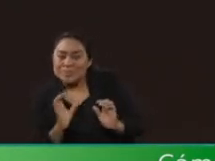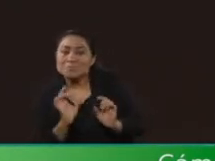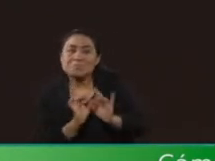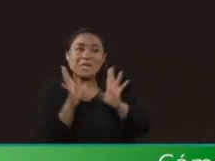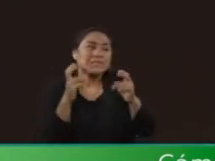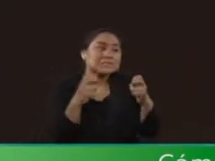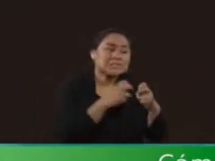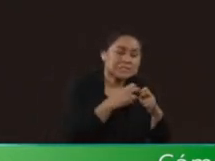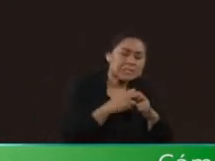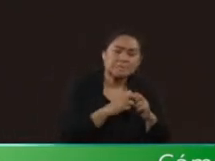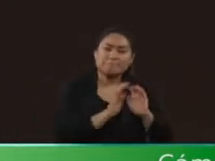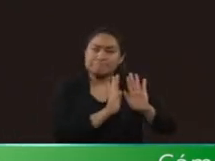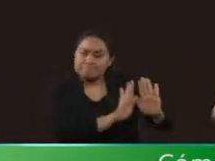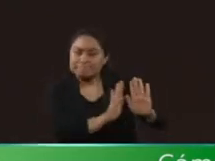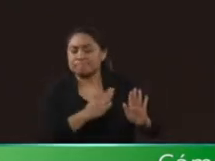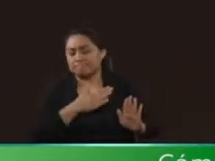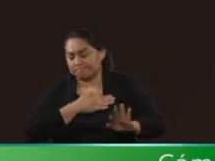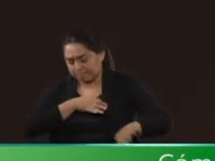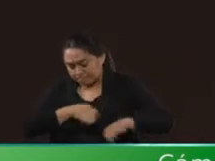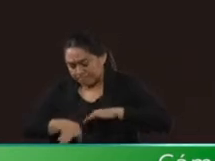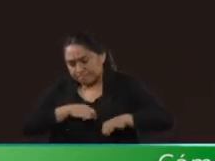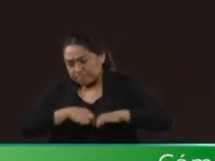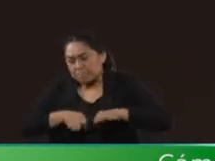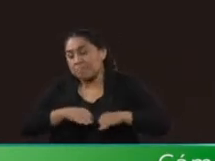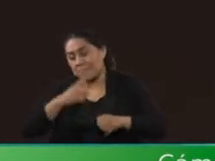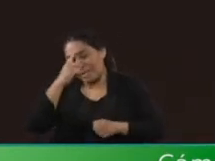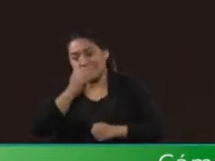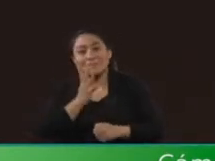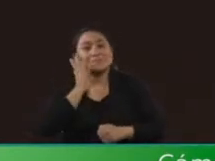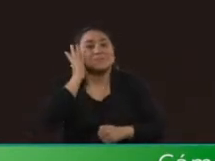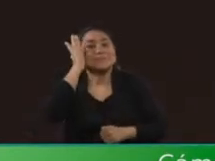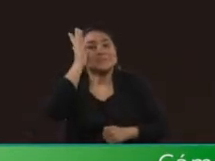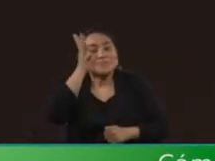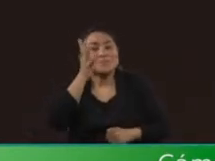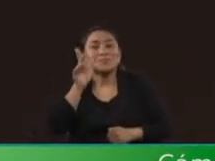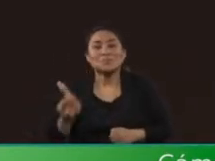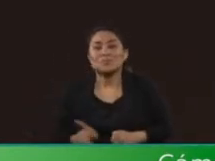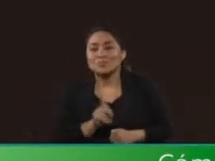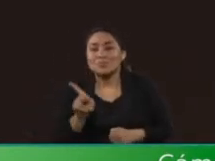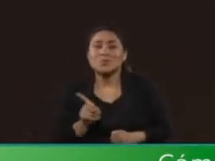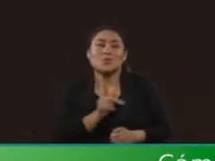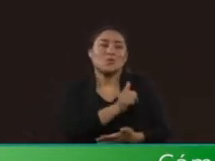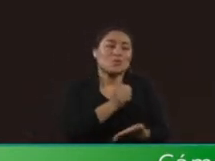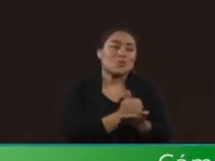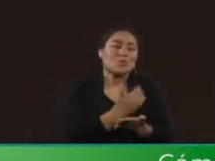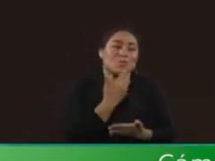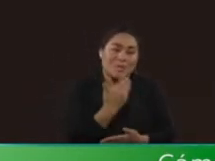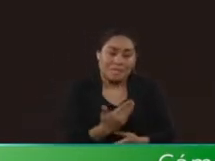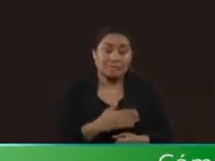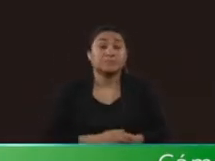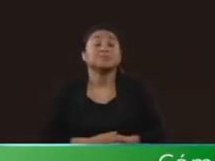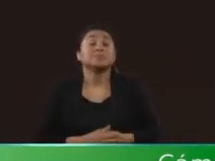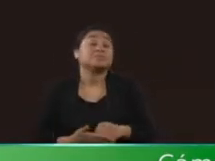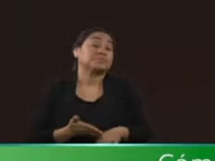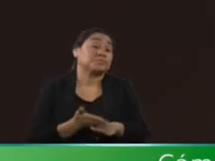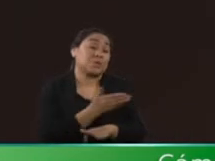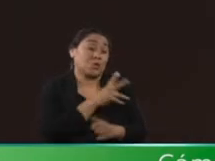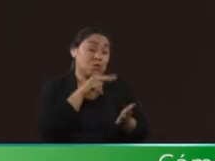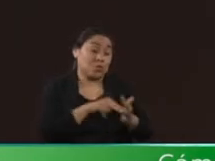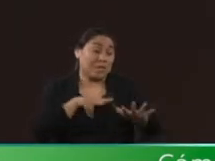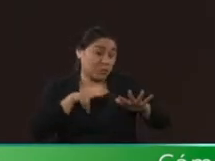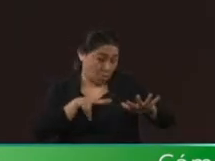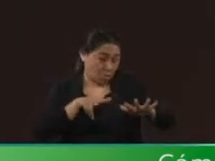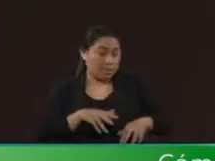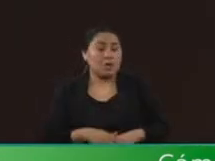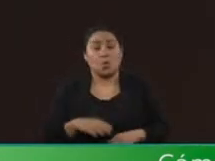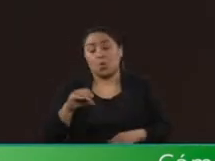seamos productivos y contribuyamos al desarrollo de nuestras comunidades desde 2018 la OMS